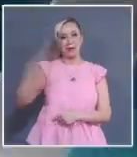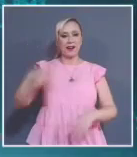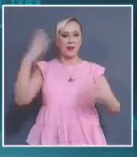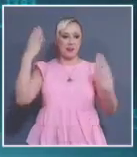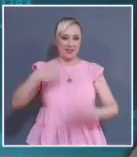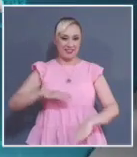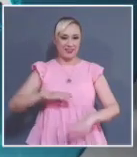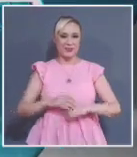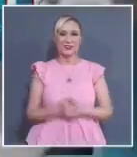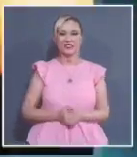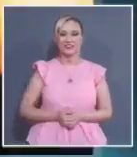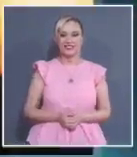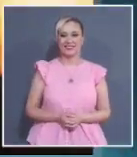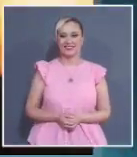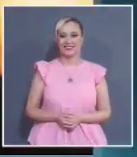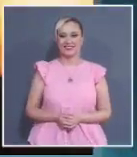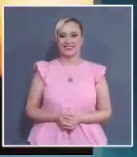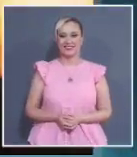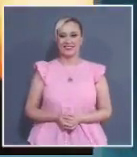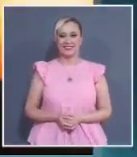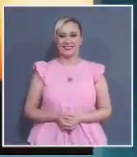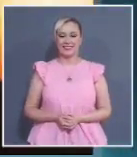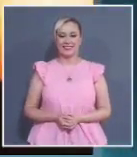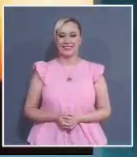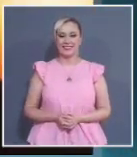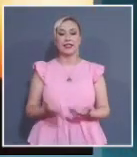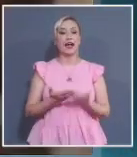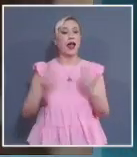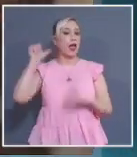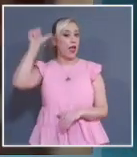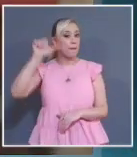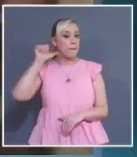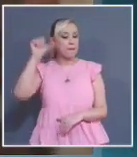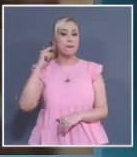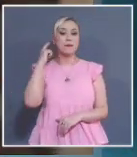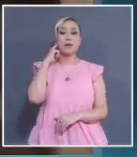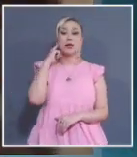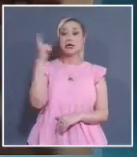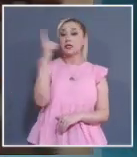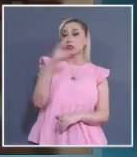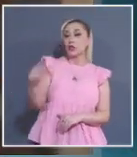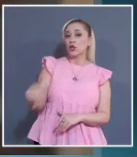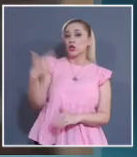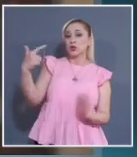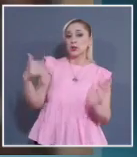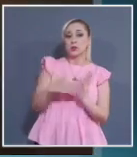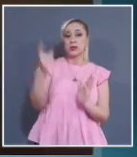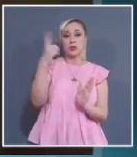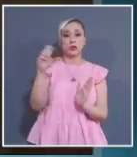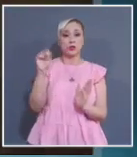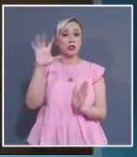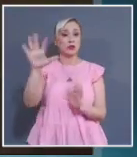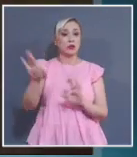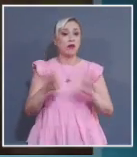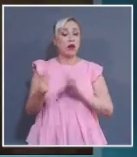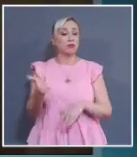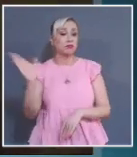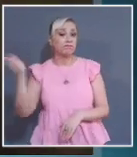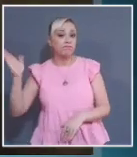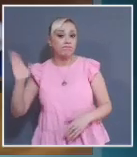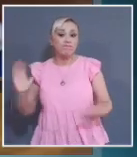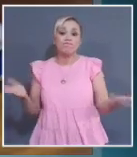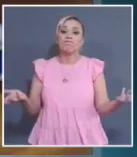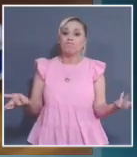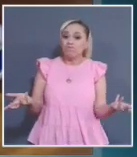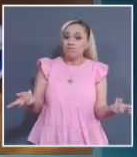México. En abril se perdieron 112.165 empleos, según la encuesta nacional de ocupación